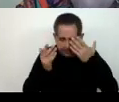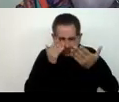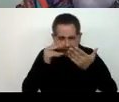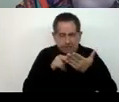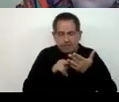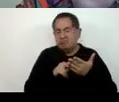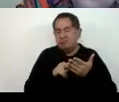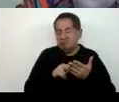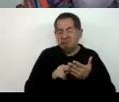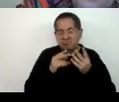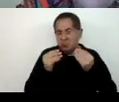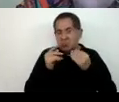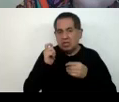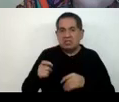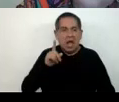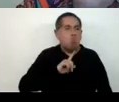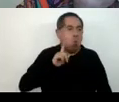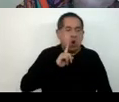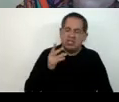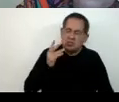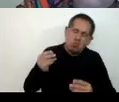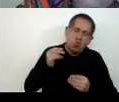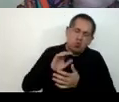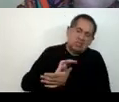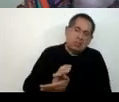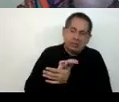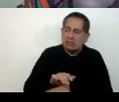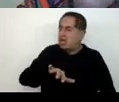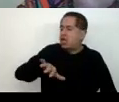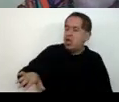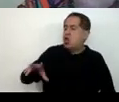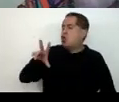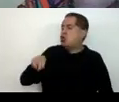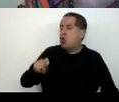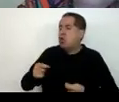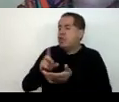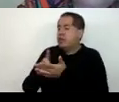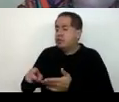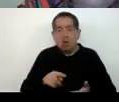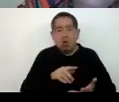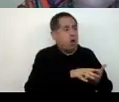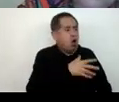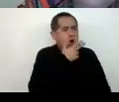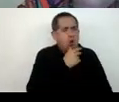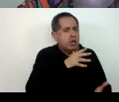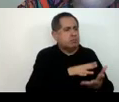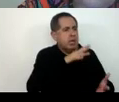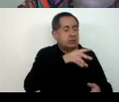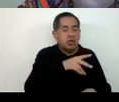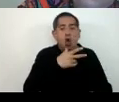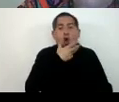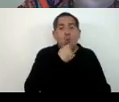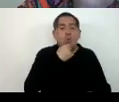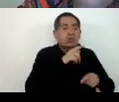hacen énfasis en las mujeres. Sobre todo en hombres casi no hay datos reportados de esterilización